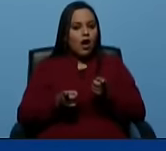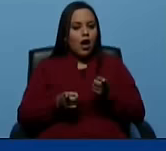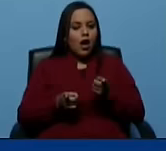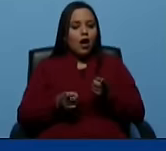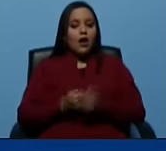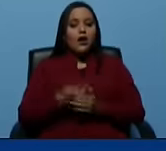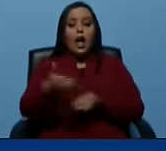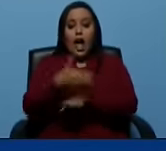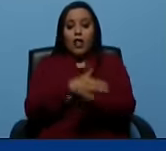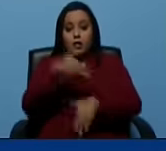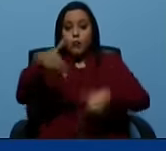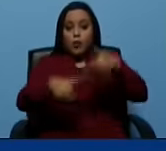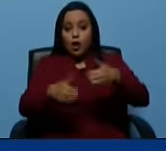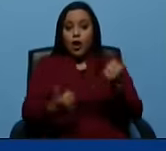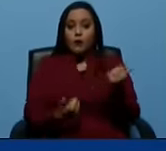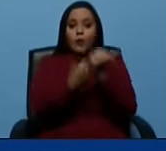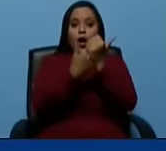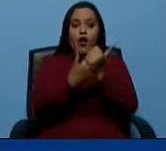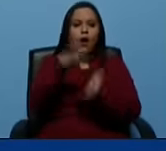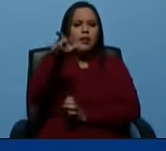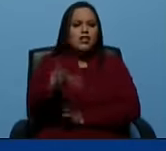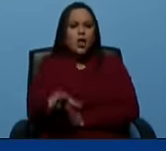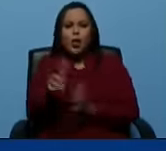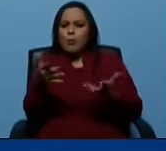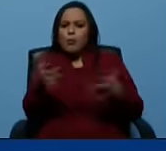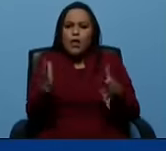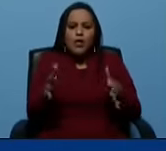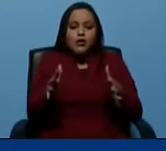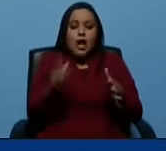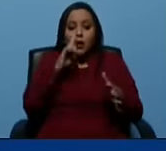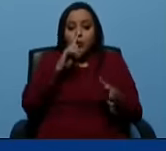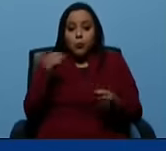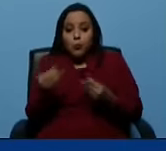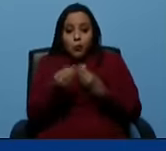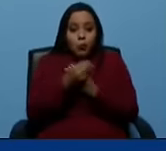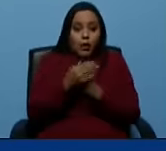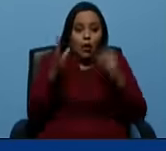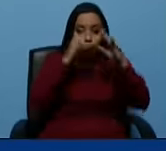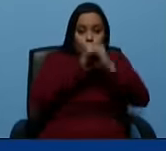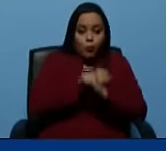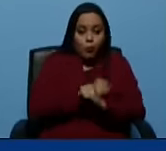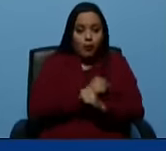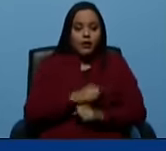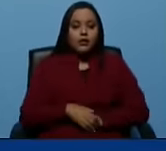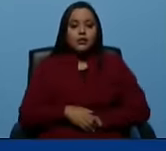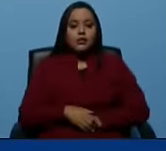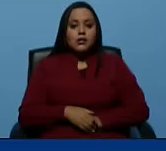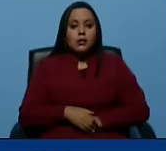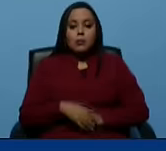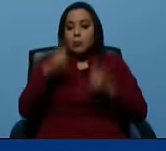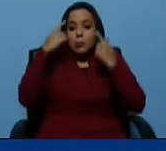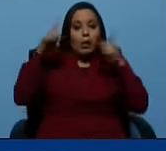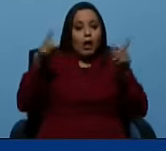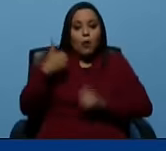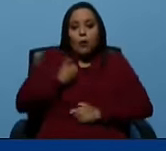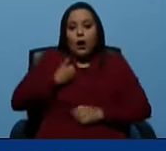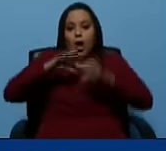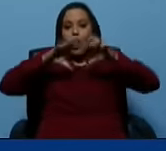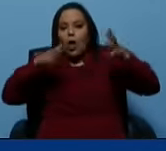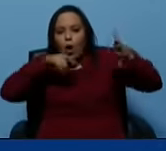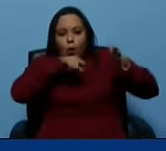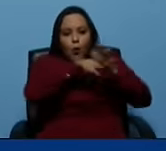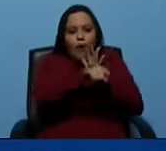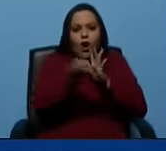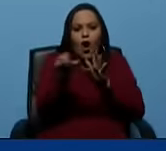depositaron su voto por un cobarde que se esconde en la oscuridad quién sabe de qué cueva o